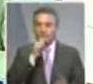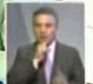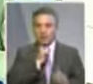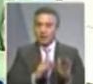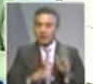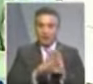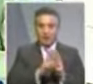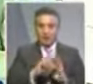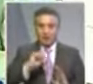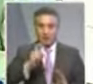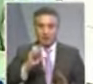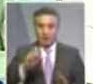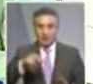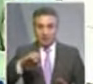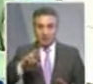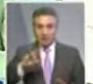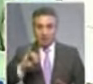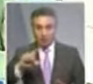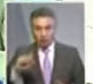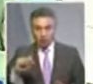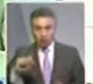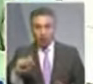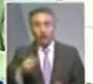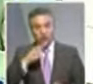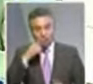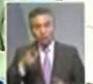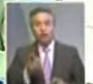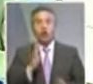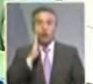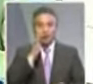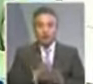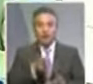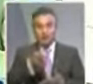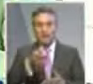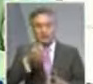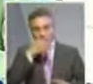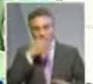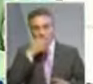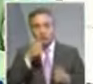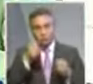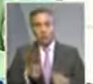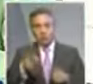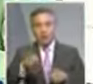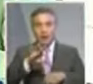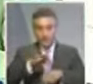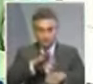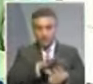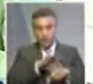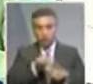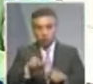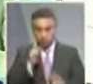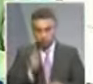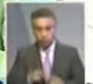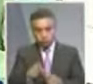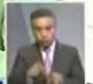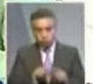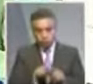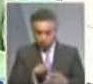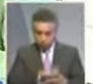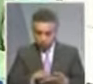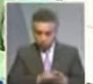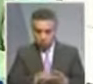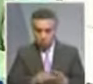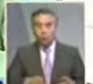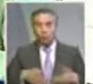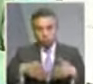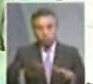genéricos, ya que obligue a que las farmacias puedan dispensar, y que los médicos, cuando dispensen un medicamento,